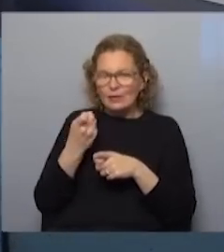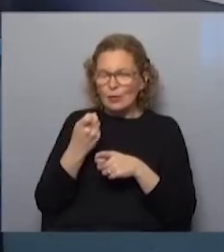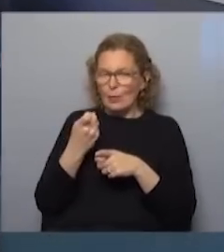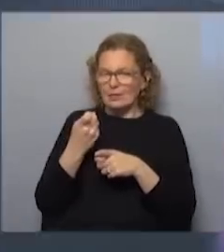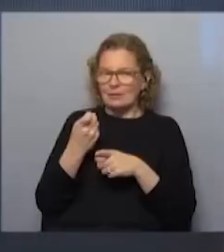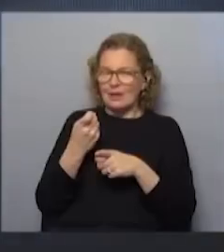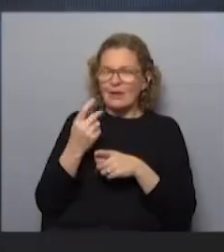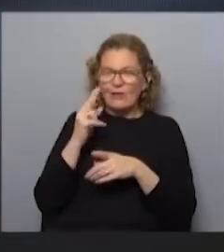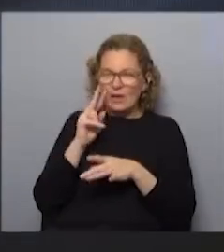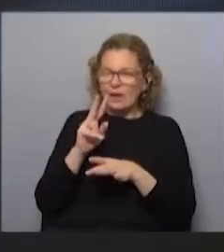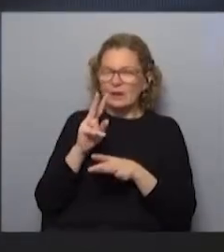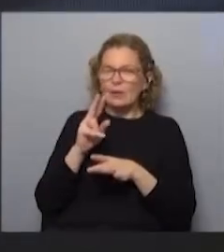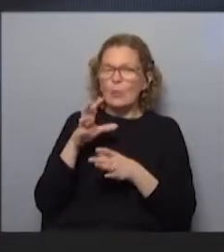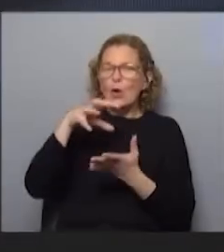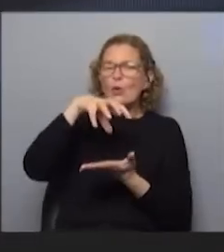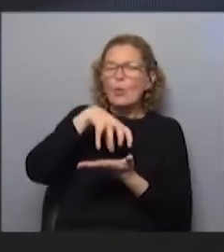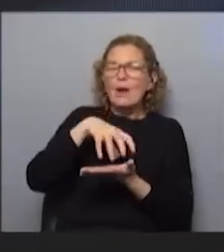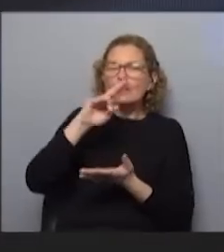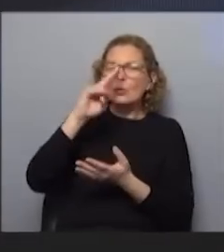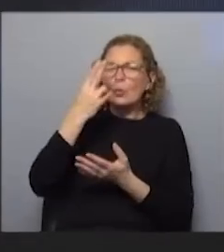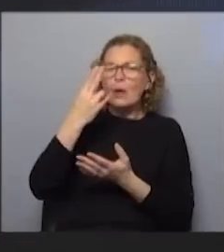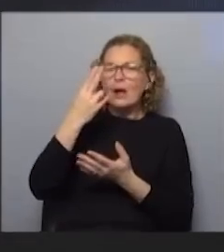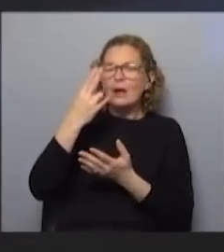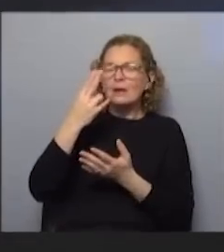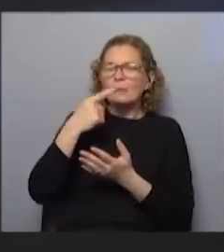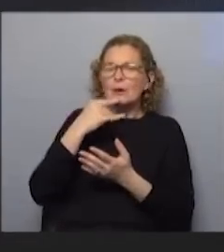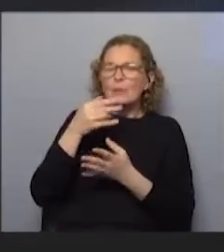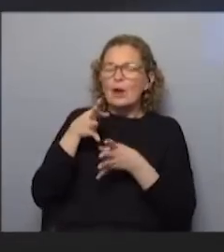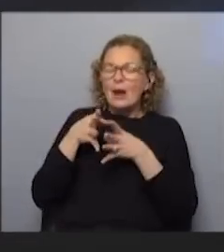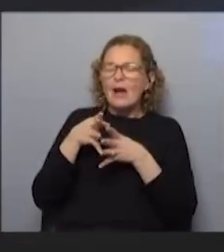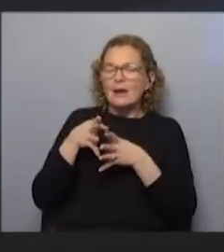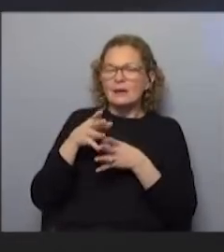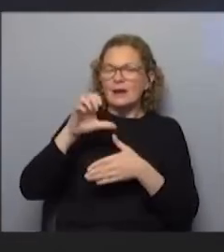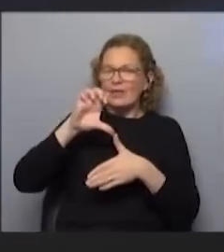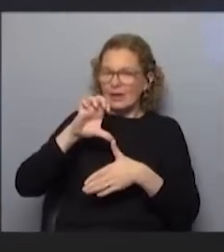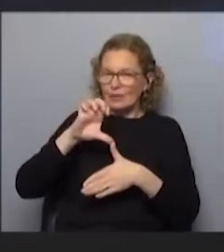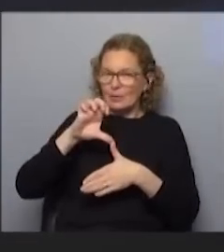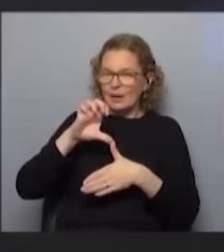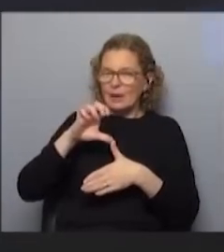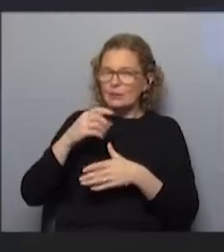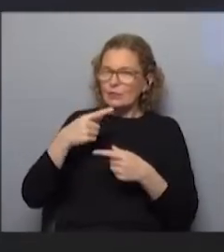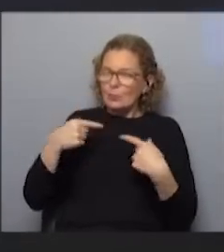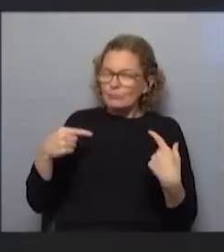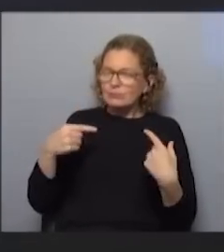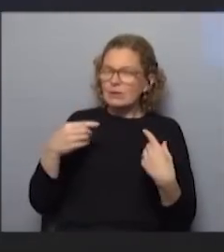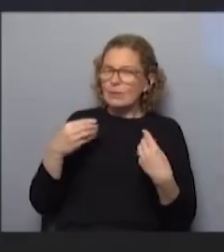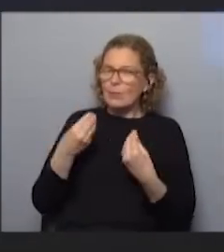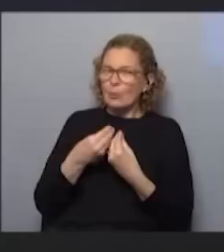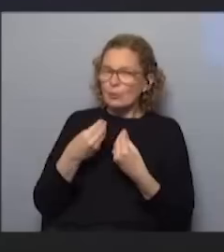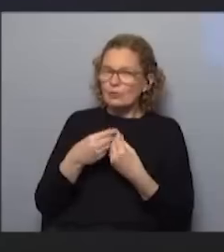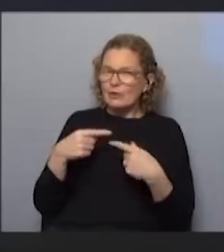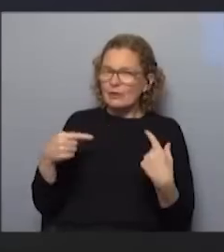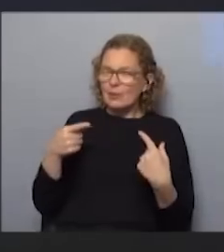un poco sí en relación al lugar que Uruguay ocupaba en el marco de la Guerra Fría latinoamericana por eso muchas veces este te ponen